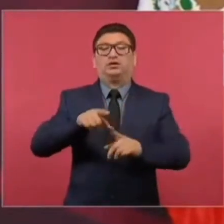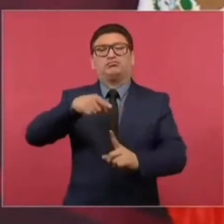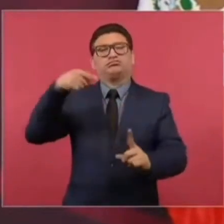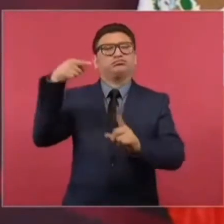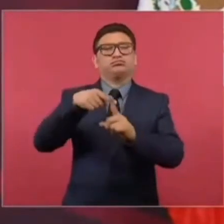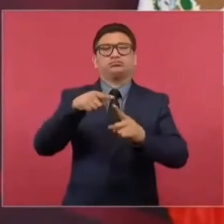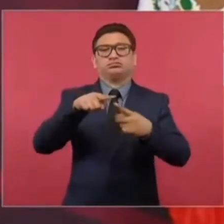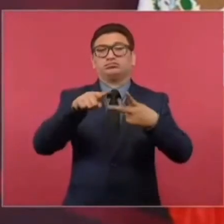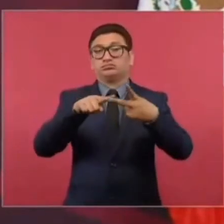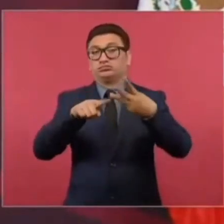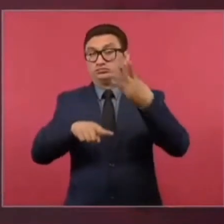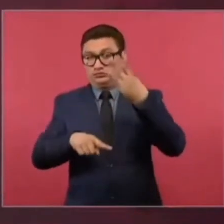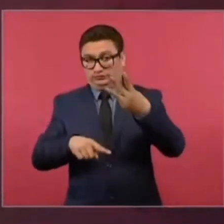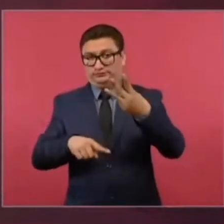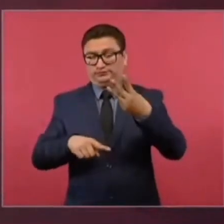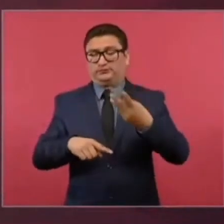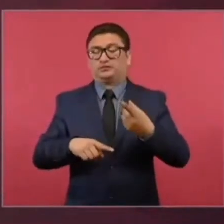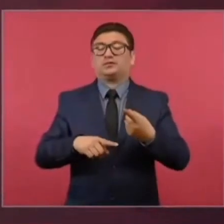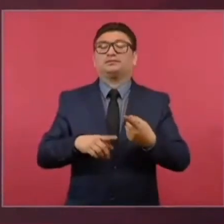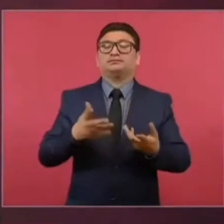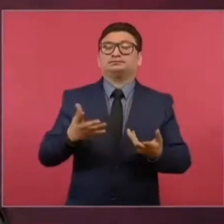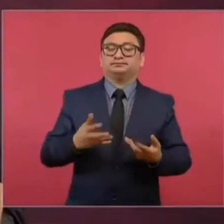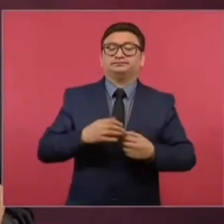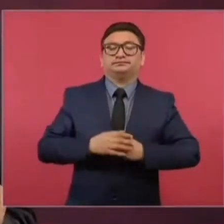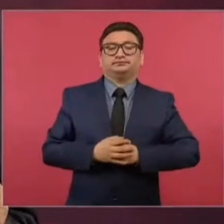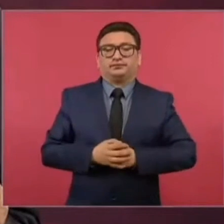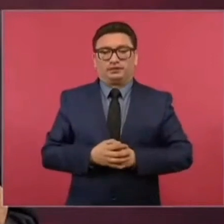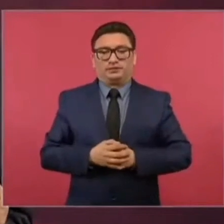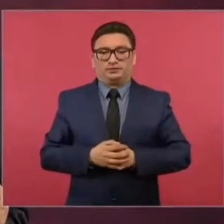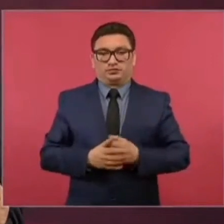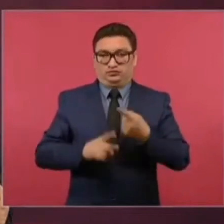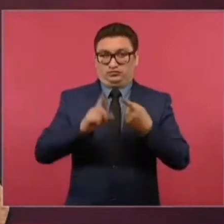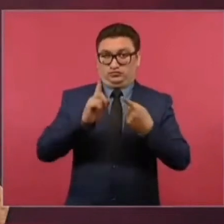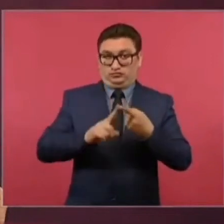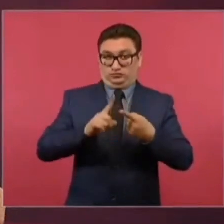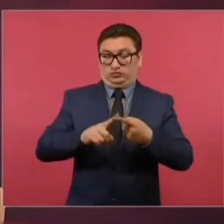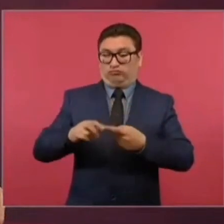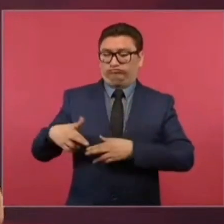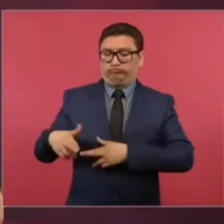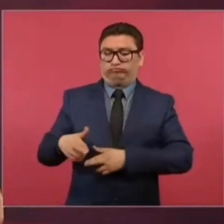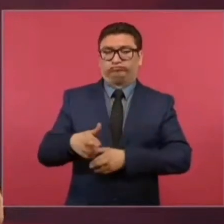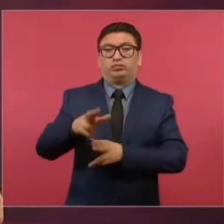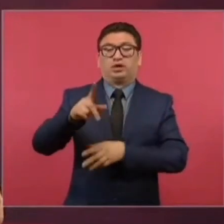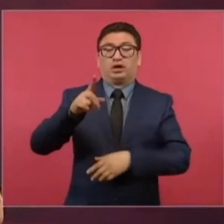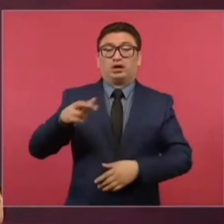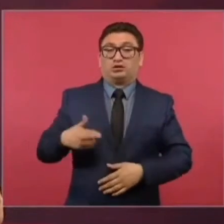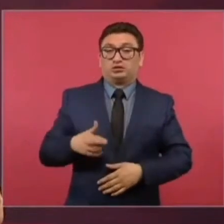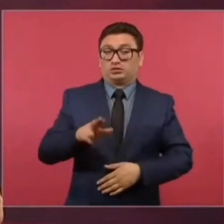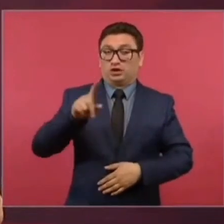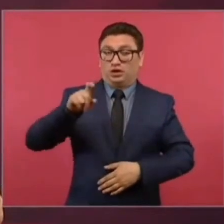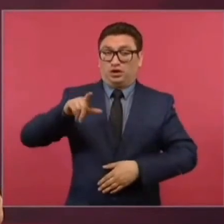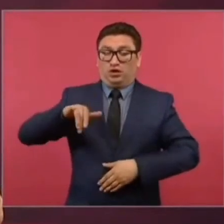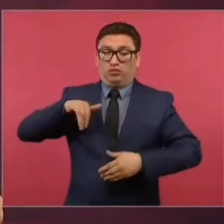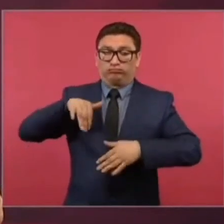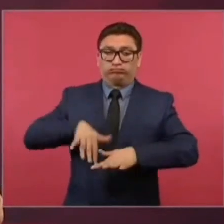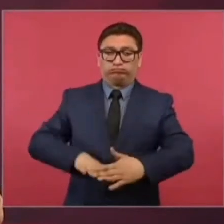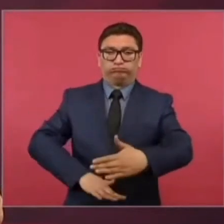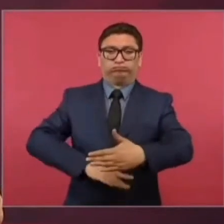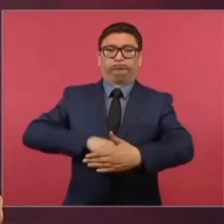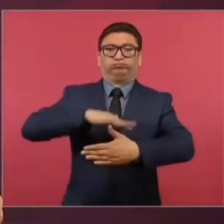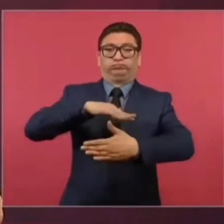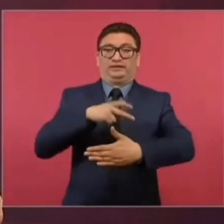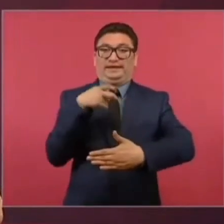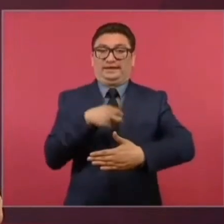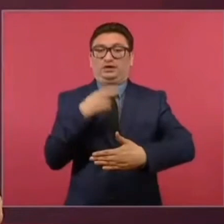propósitos. Va a abastecer de agua de uso